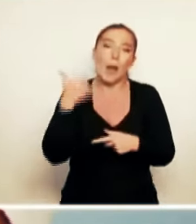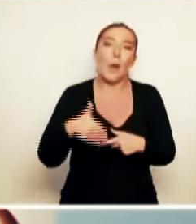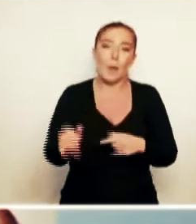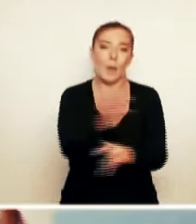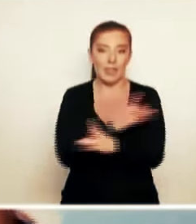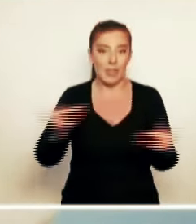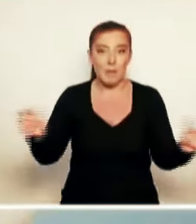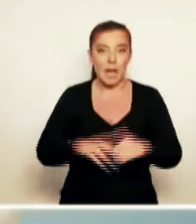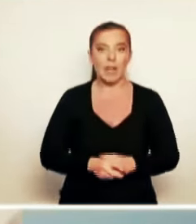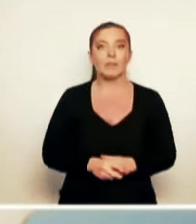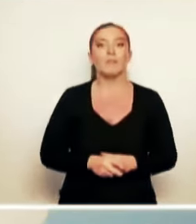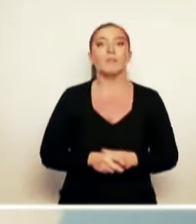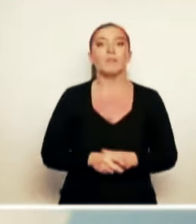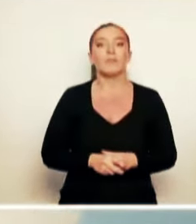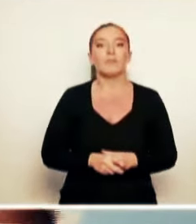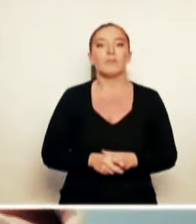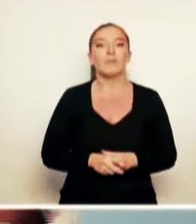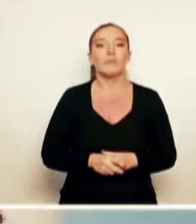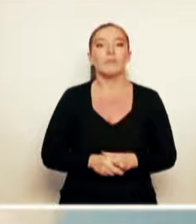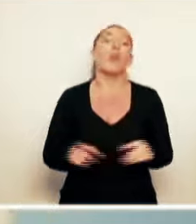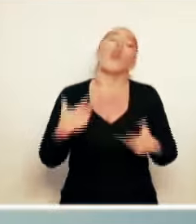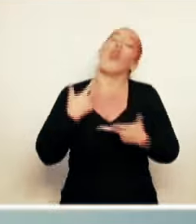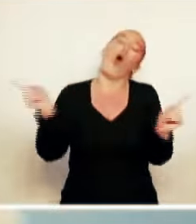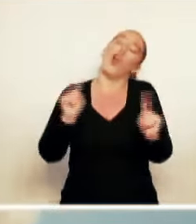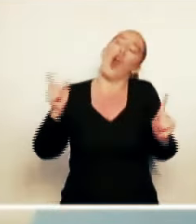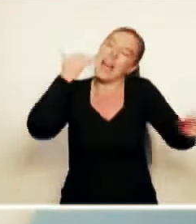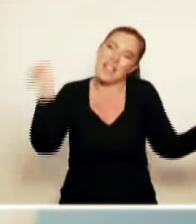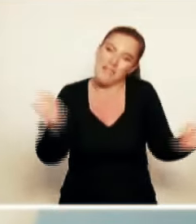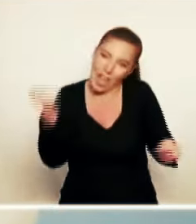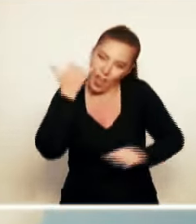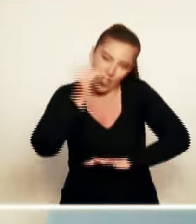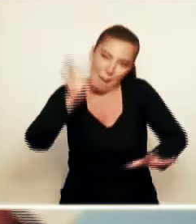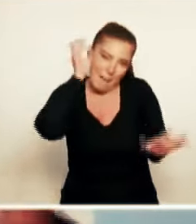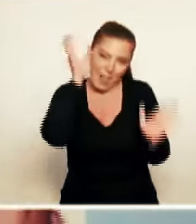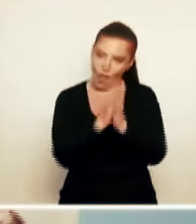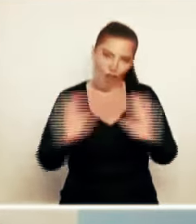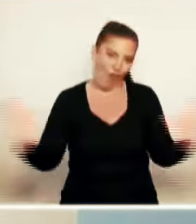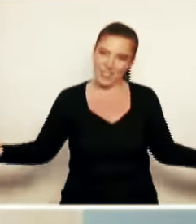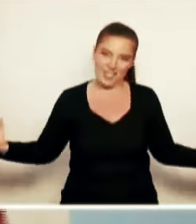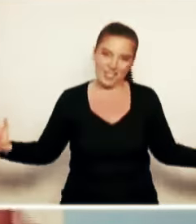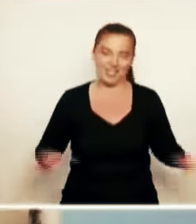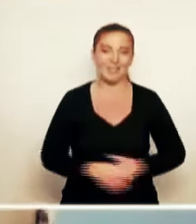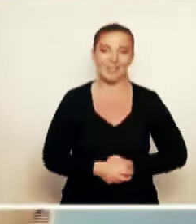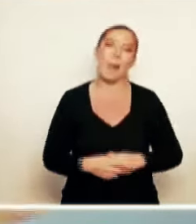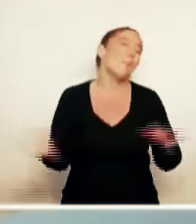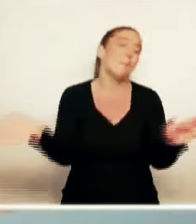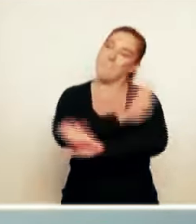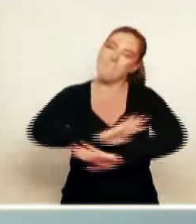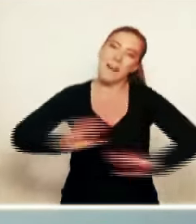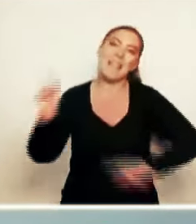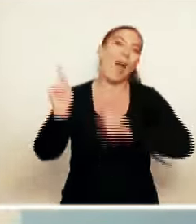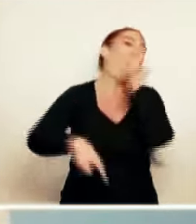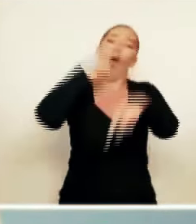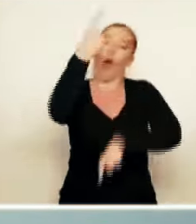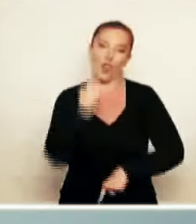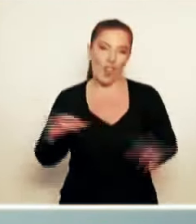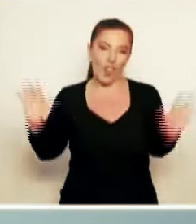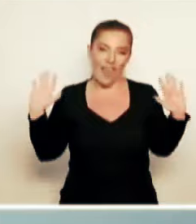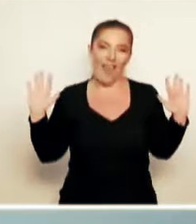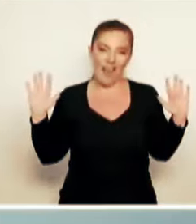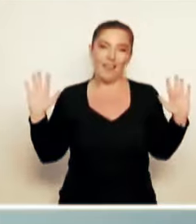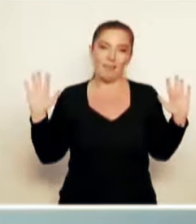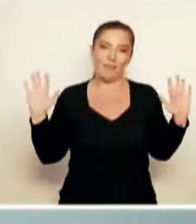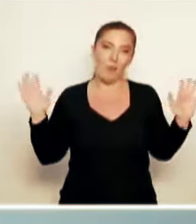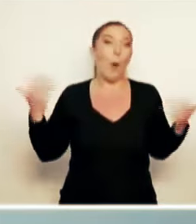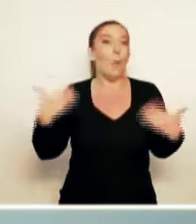finalizar. Y bueno, noche, hace frío ya, discúlpame. Basta, otro día.